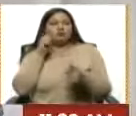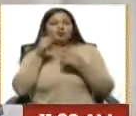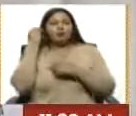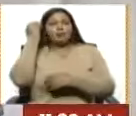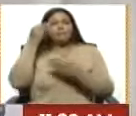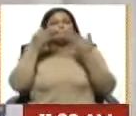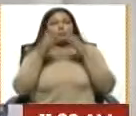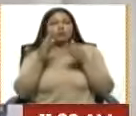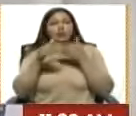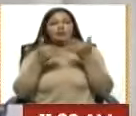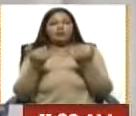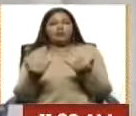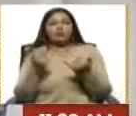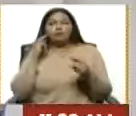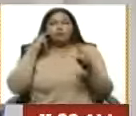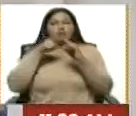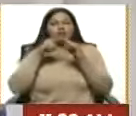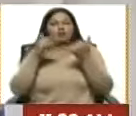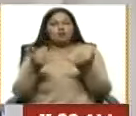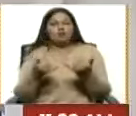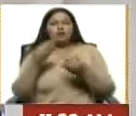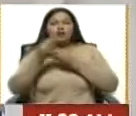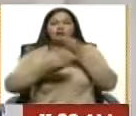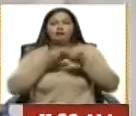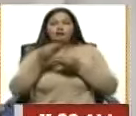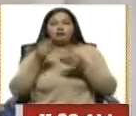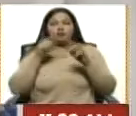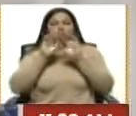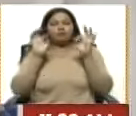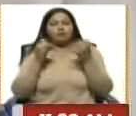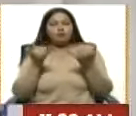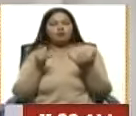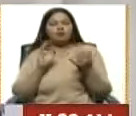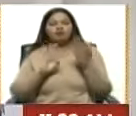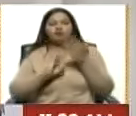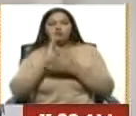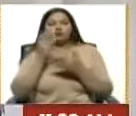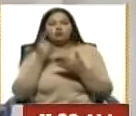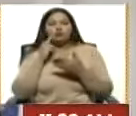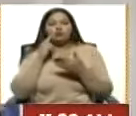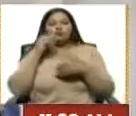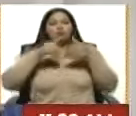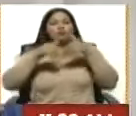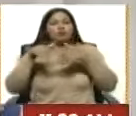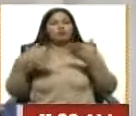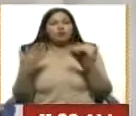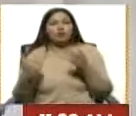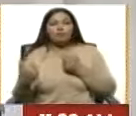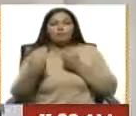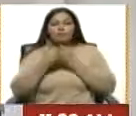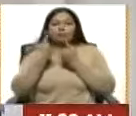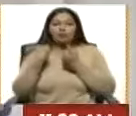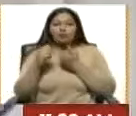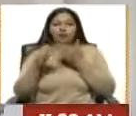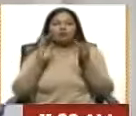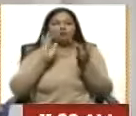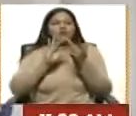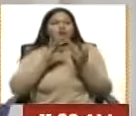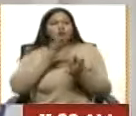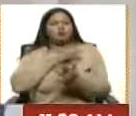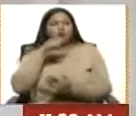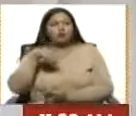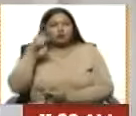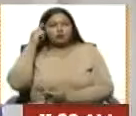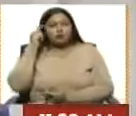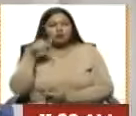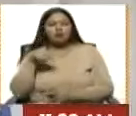pública a la hora de definir o generar una matriz en función de voto. ¿Qué impacto tienen las redes sociales hoy en día y